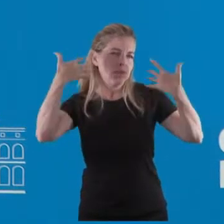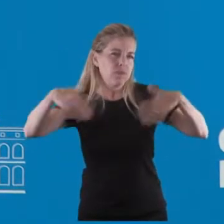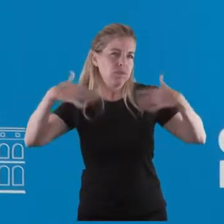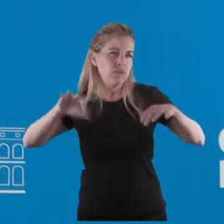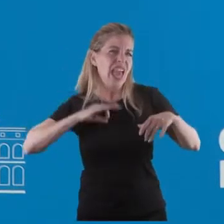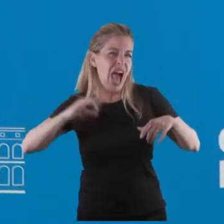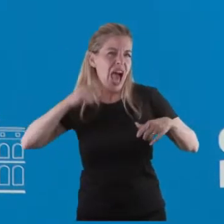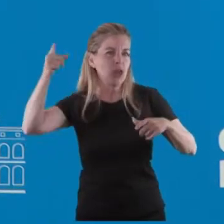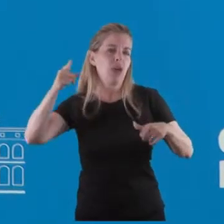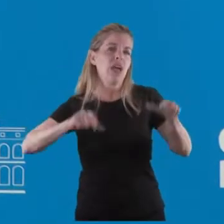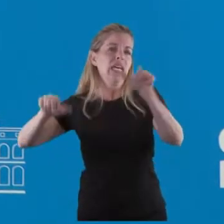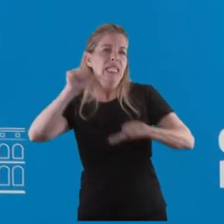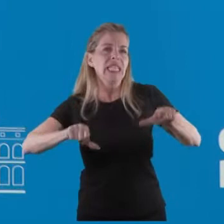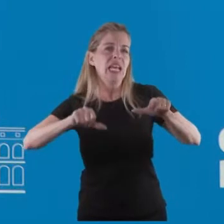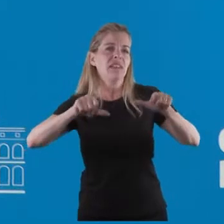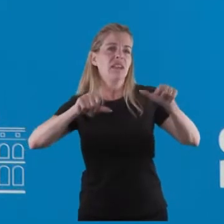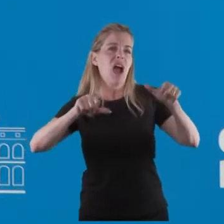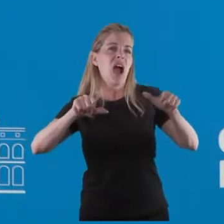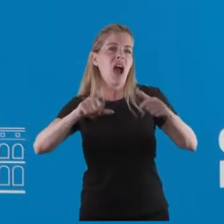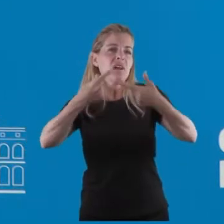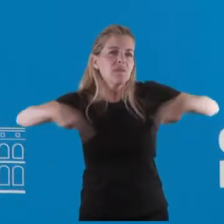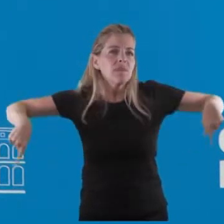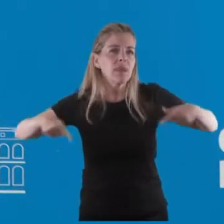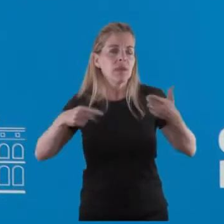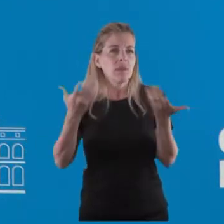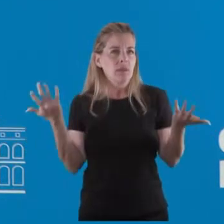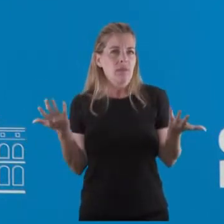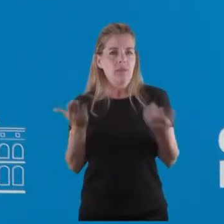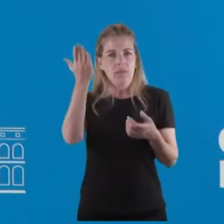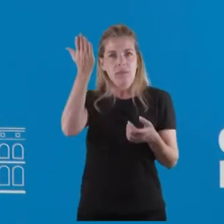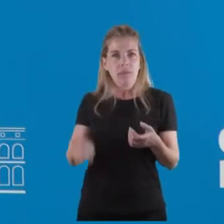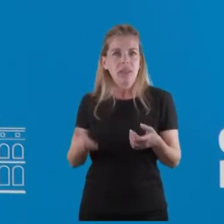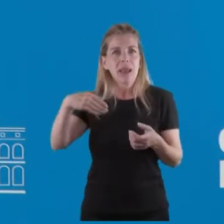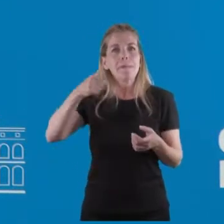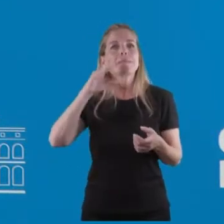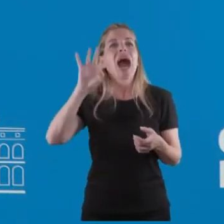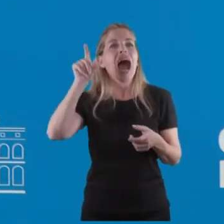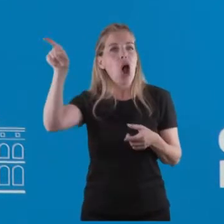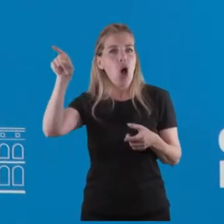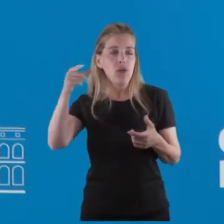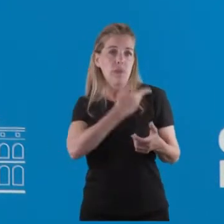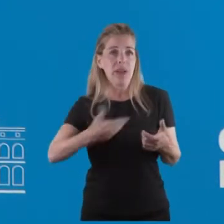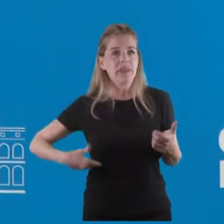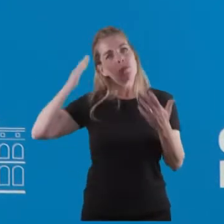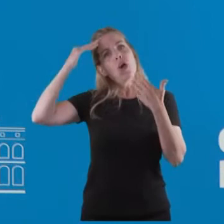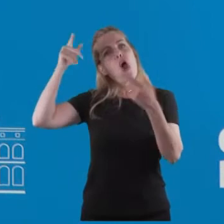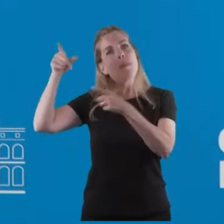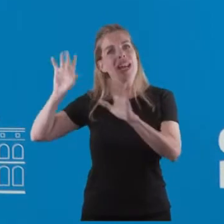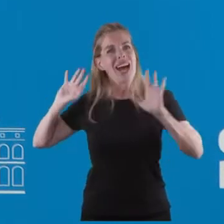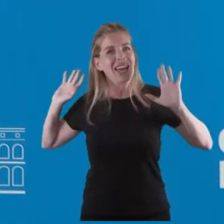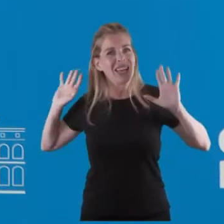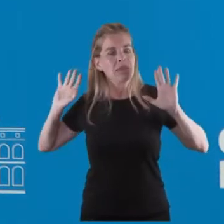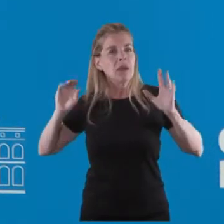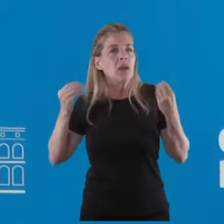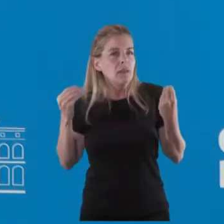durante todos estos años y que no forma parte de la discusión internacional